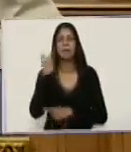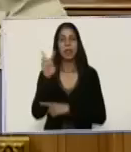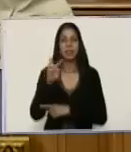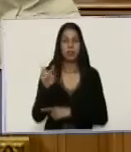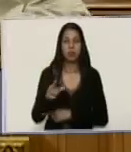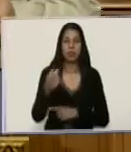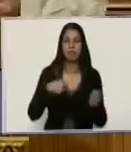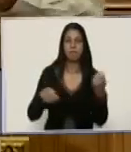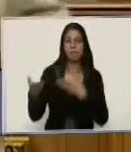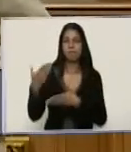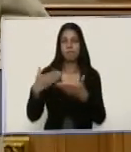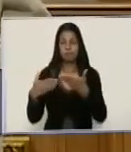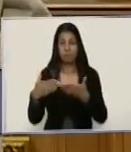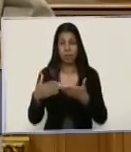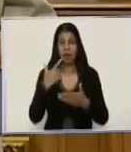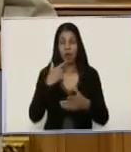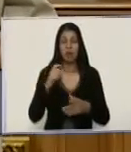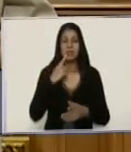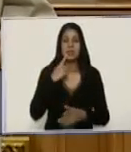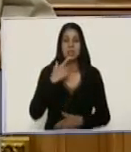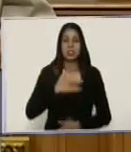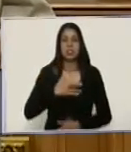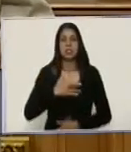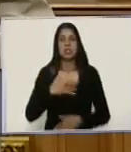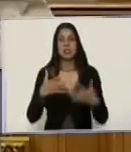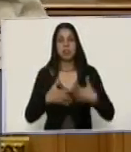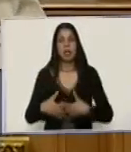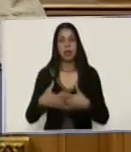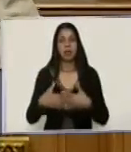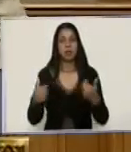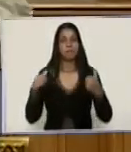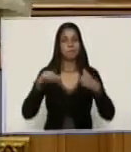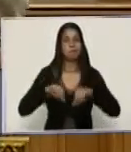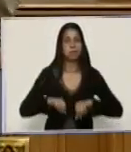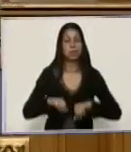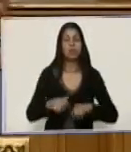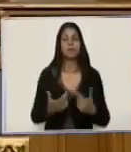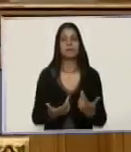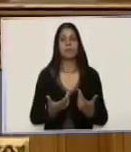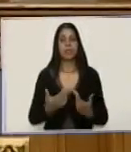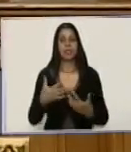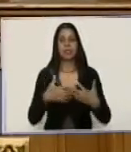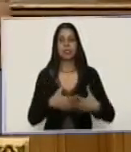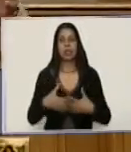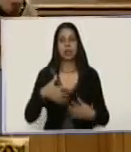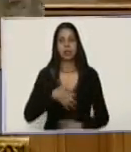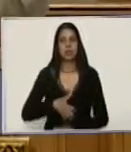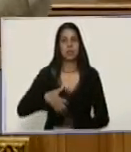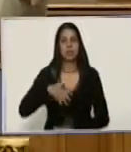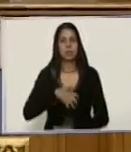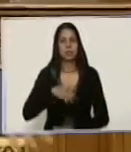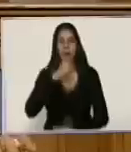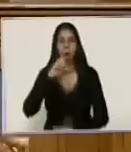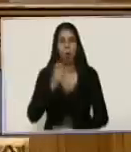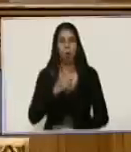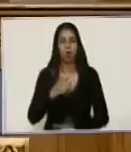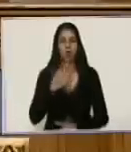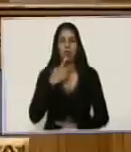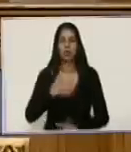está tocando en el alma. Y ellos van a reaccionar es con